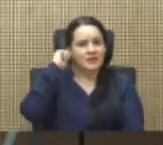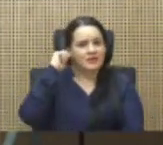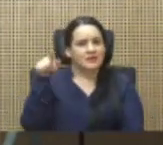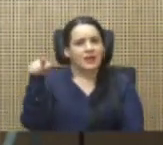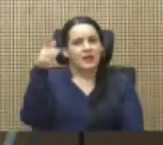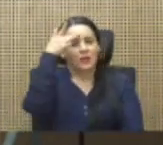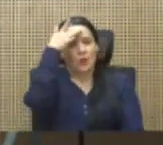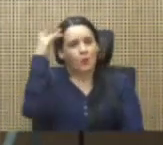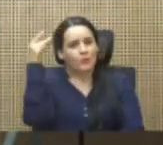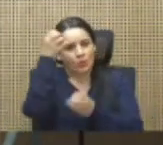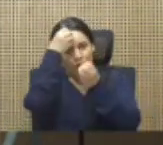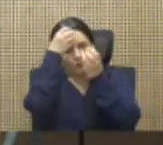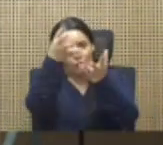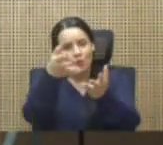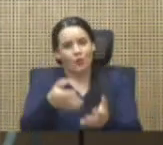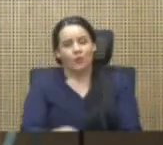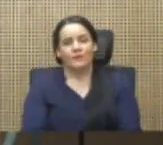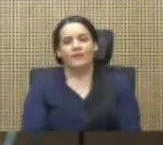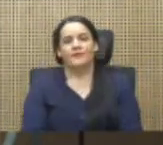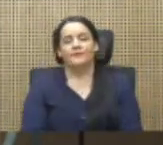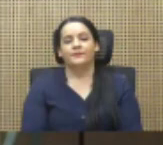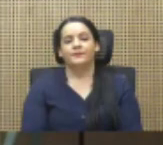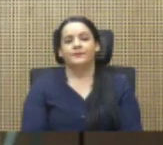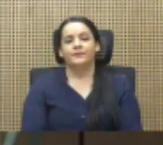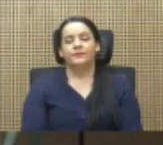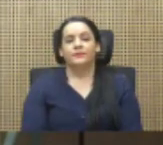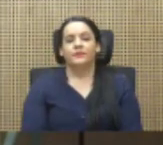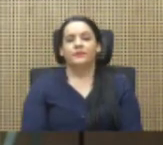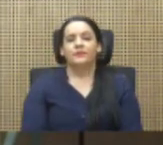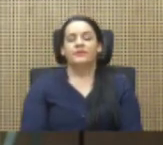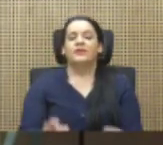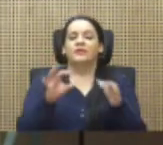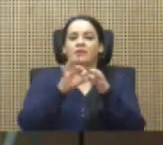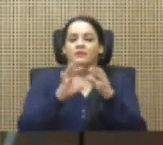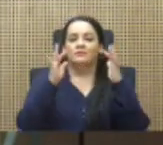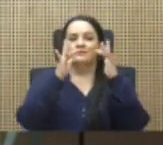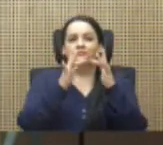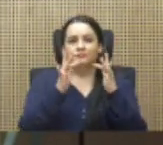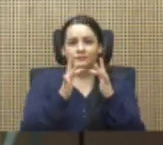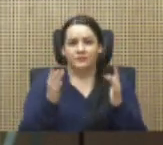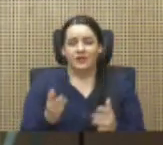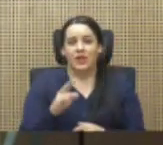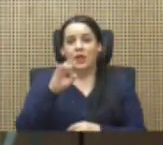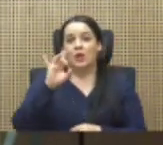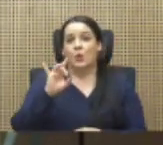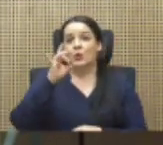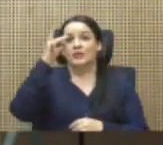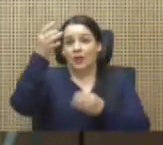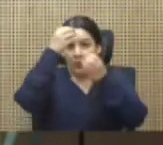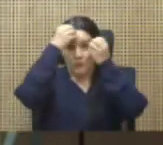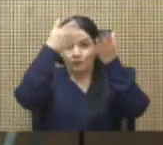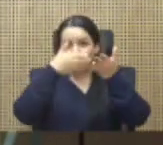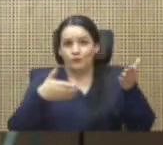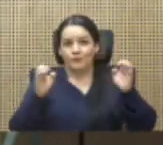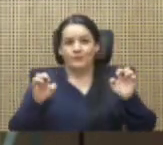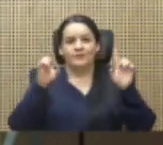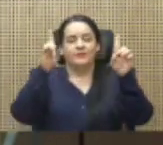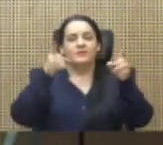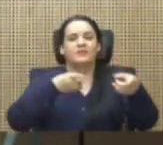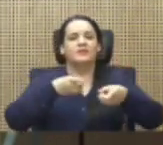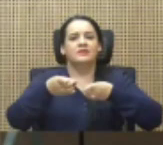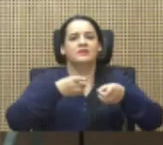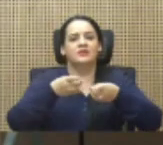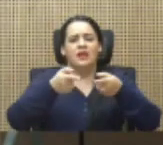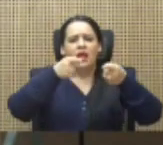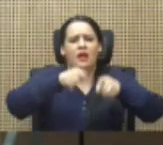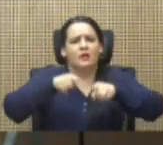olvidó informarle. Respecto a conectividad, el octavo informe de la educación la describió como la causa de desigualdad